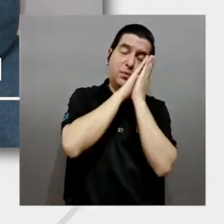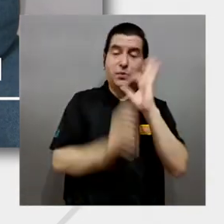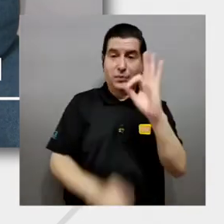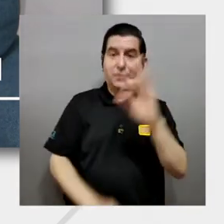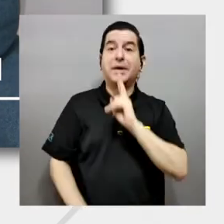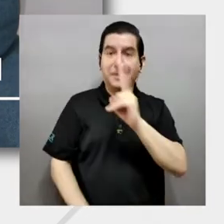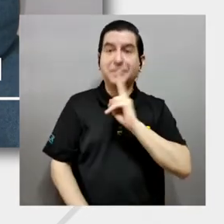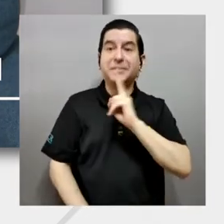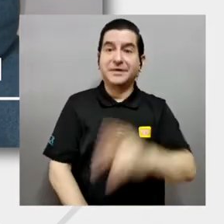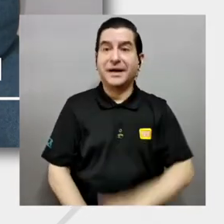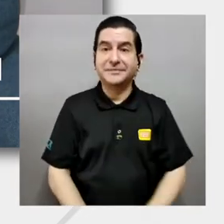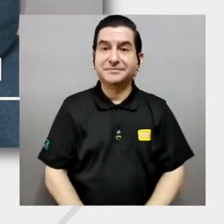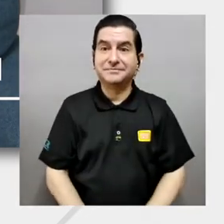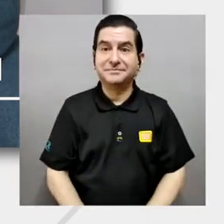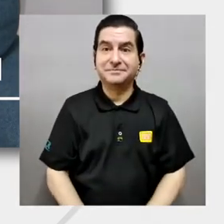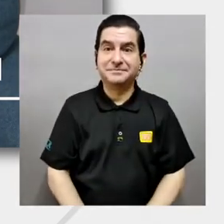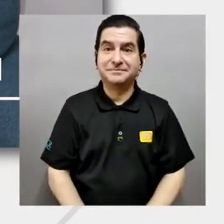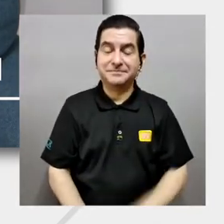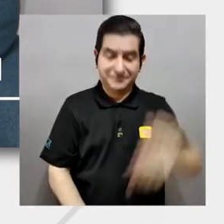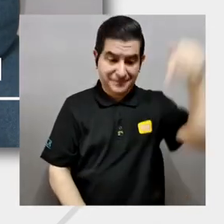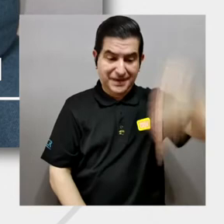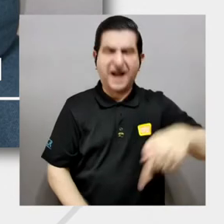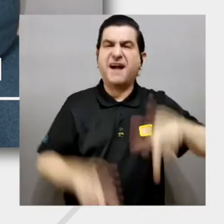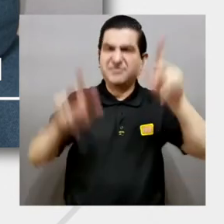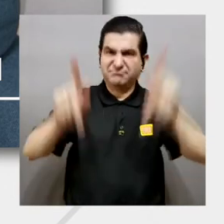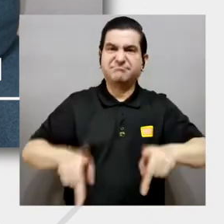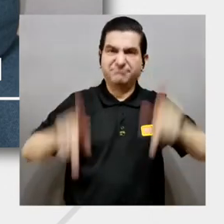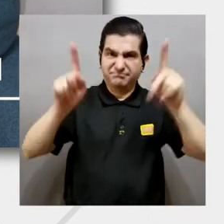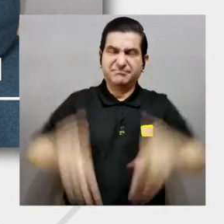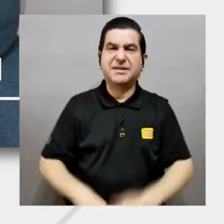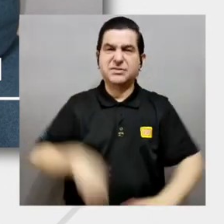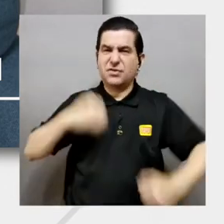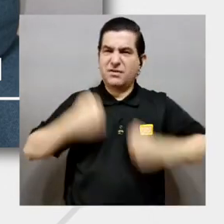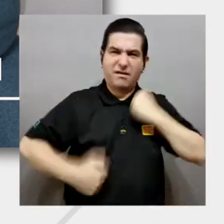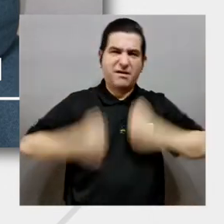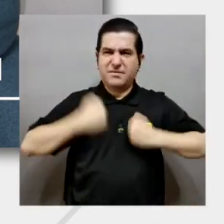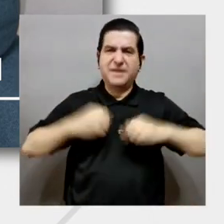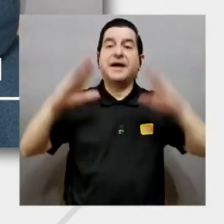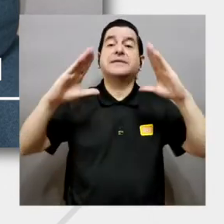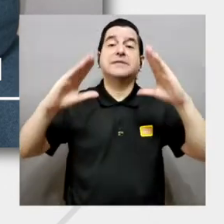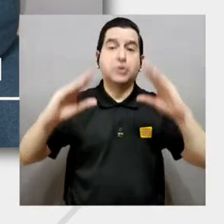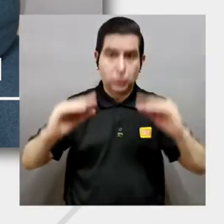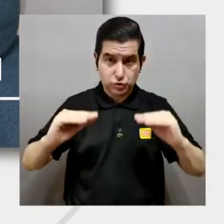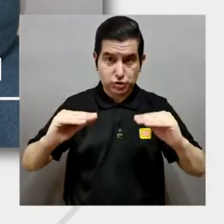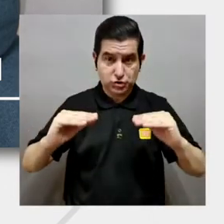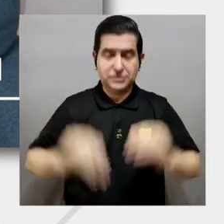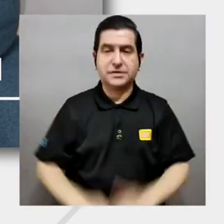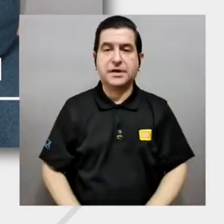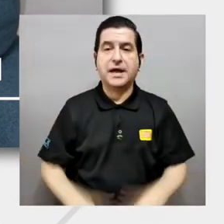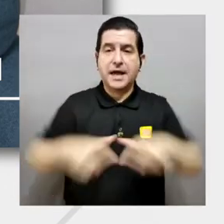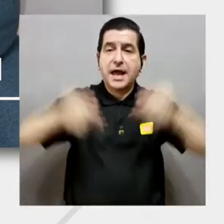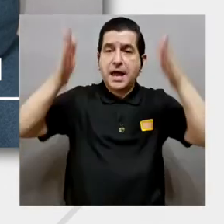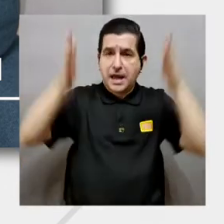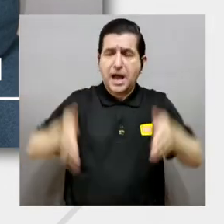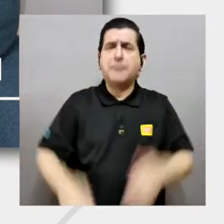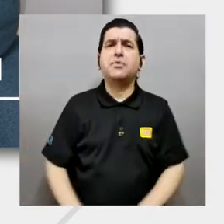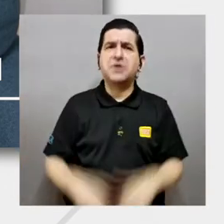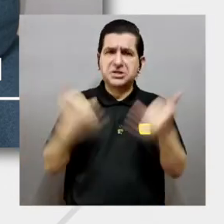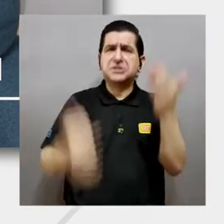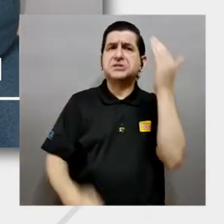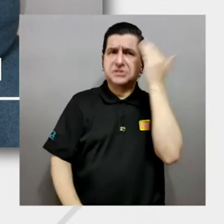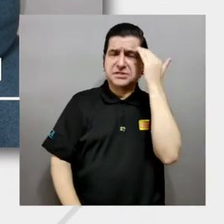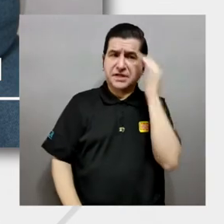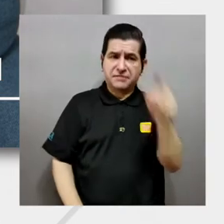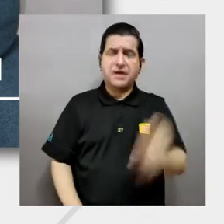más y duermo bien en realidad. Entonces, y aquí mucha gente se baña